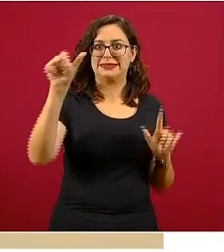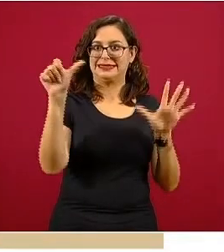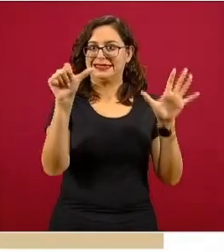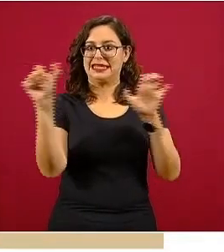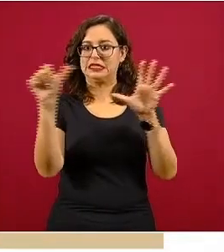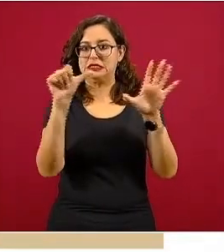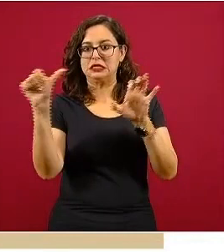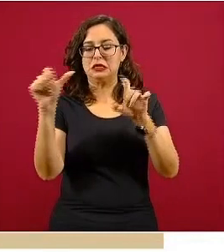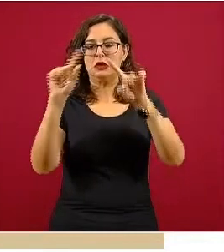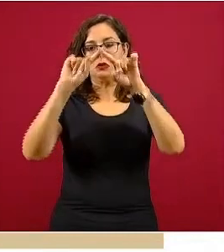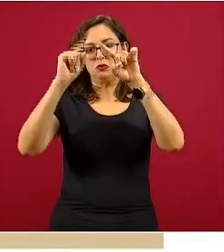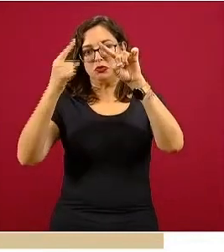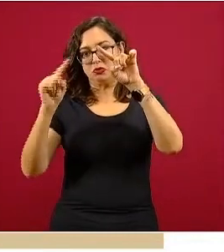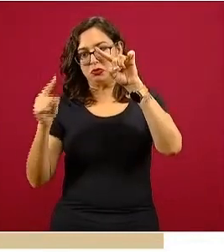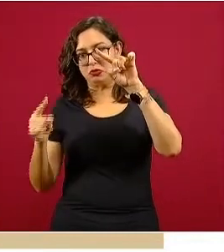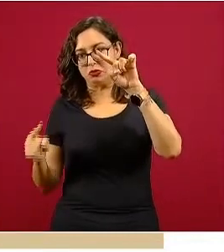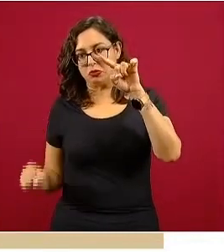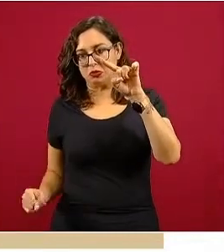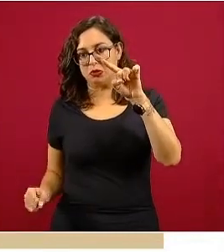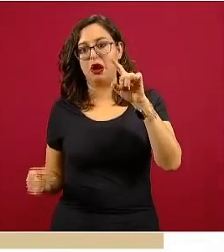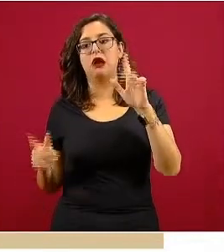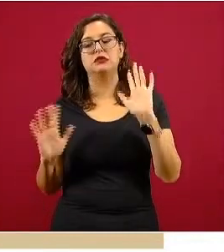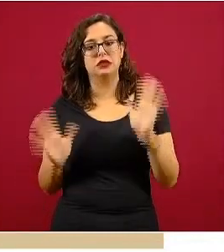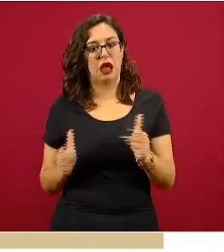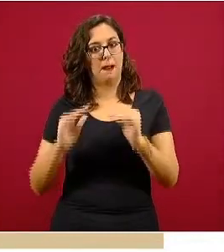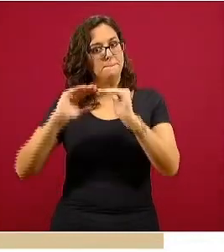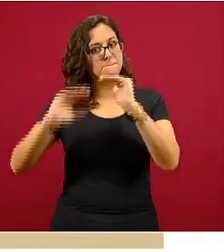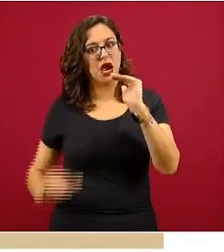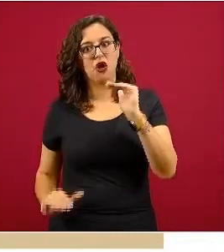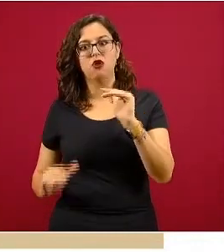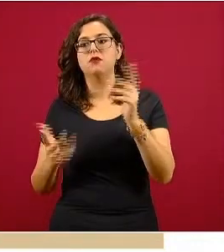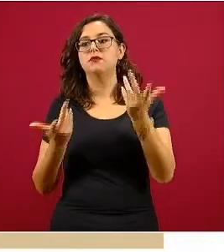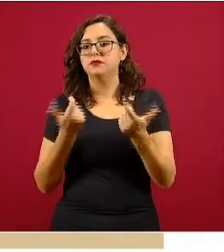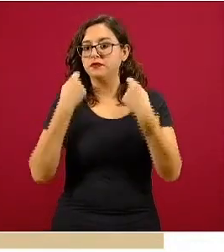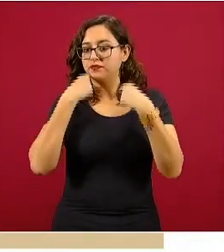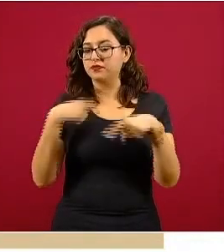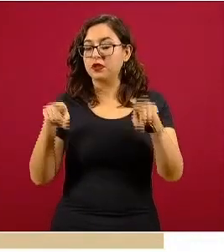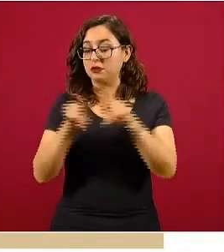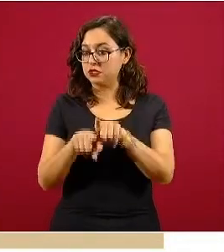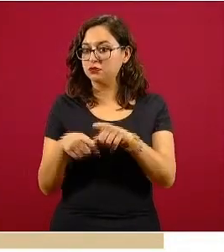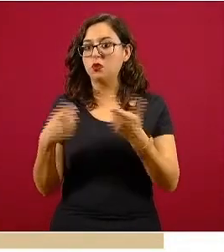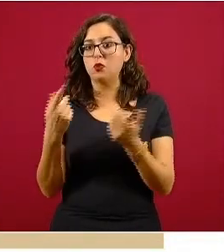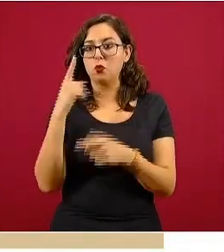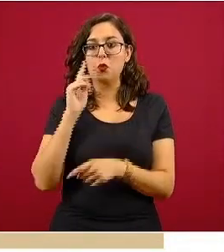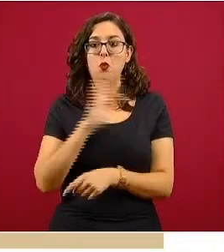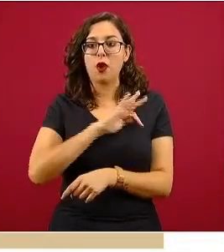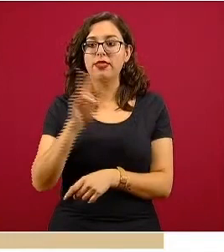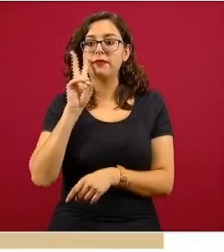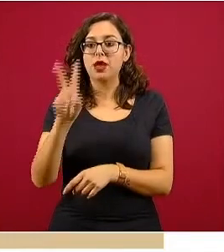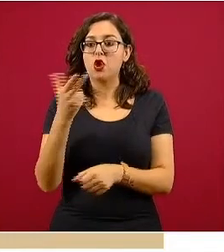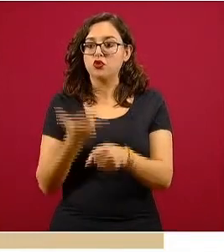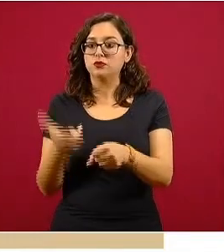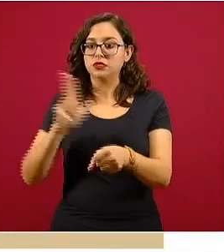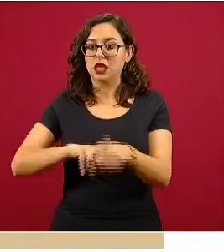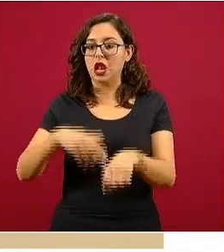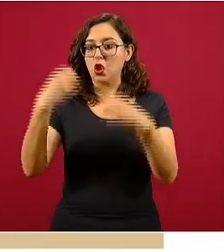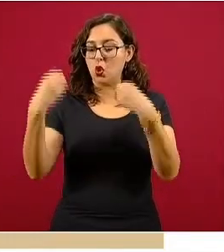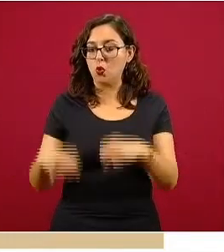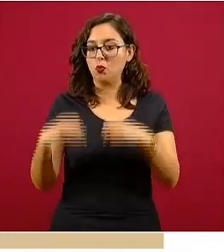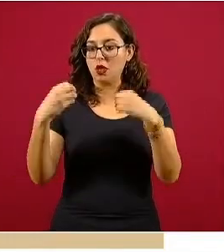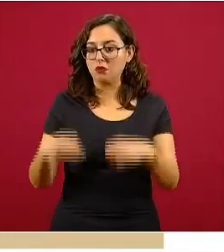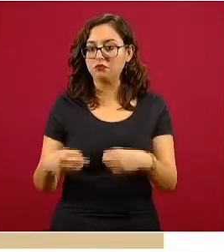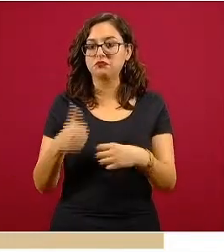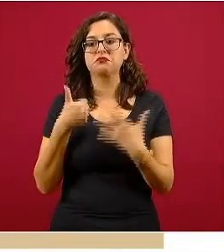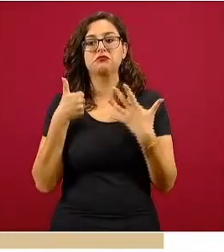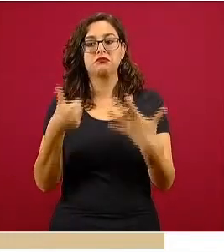ocupación hospitalaria, alrededor del 10% solamente para efectos de cada uno de sus indicadores, 6 puntos porcentuales menos